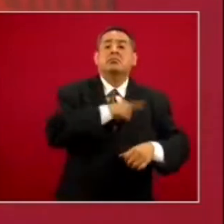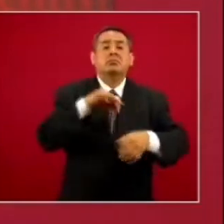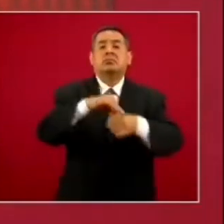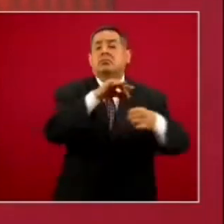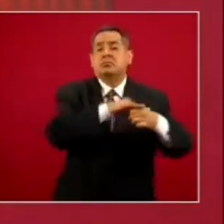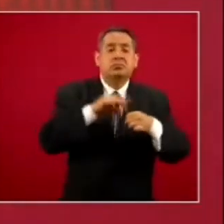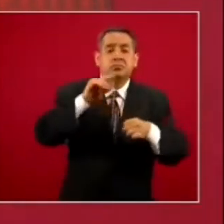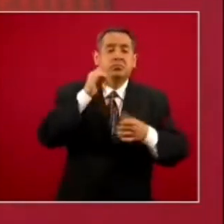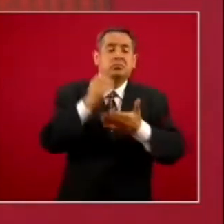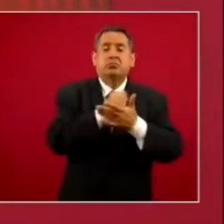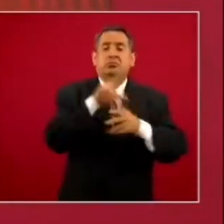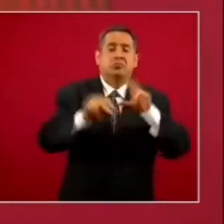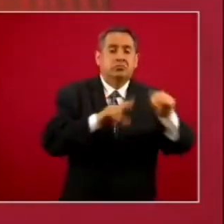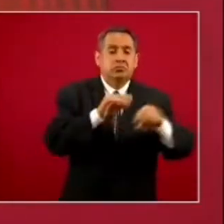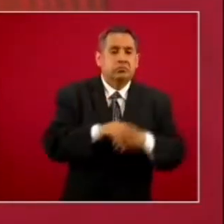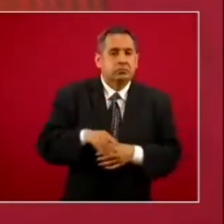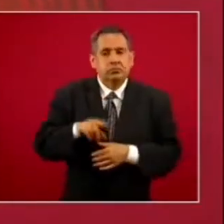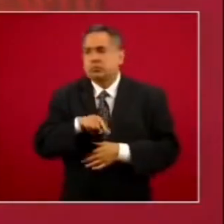izquierda